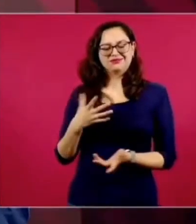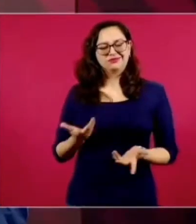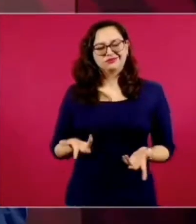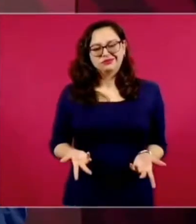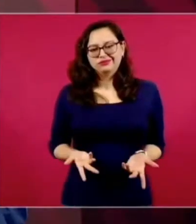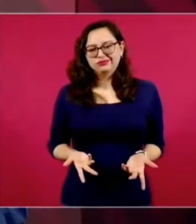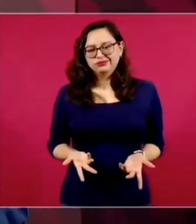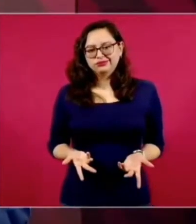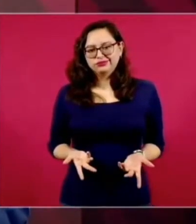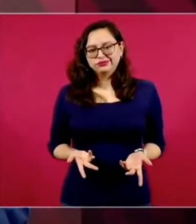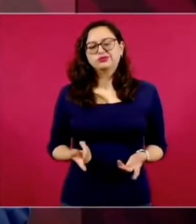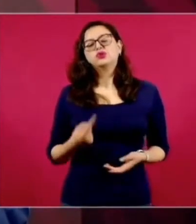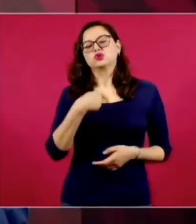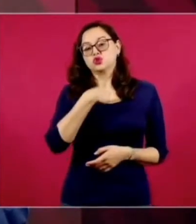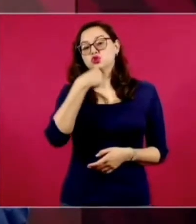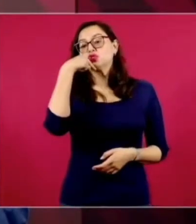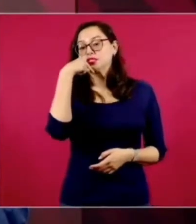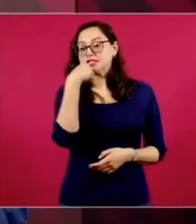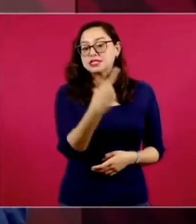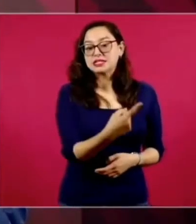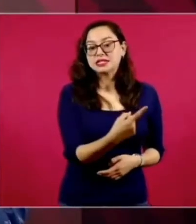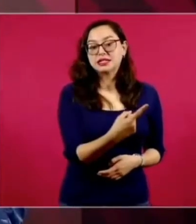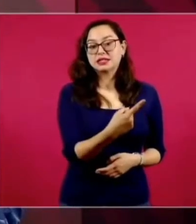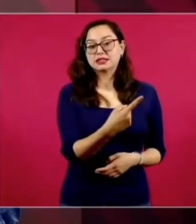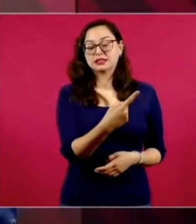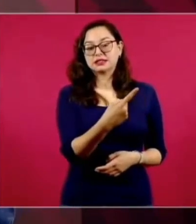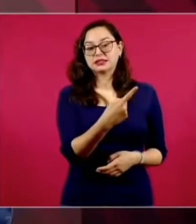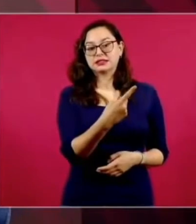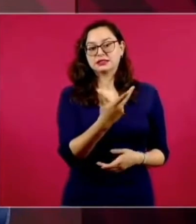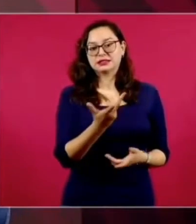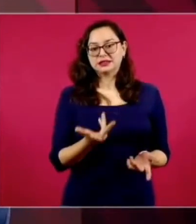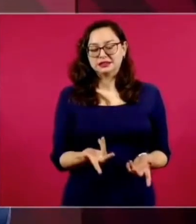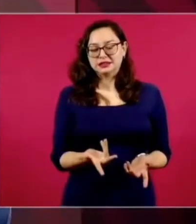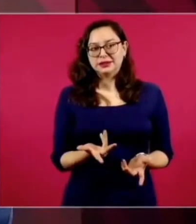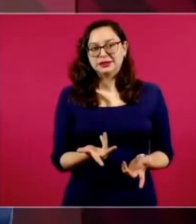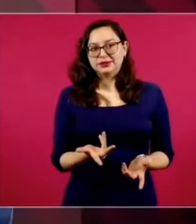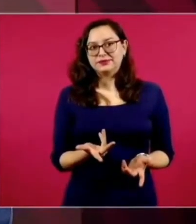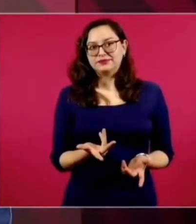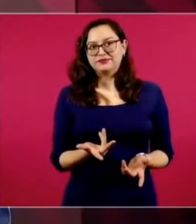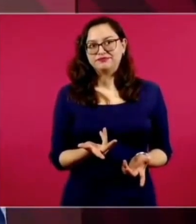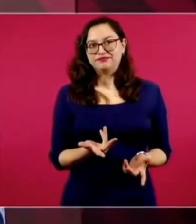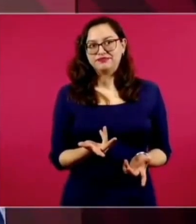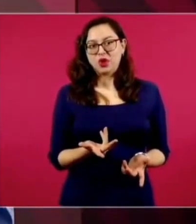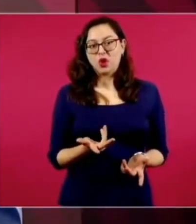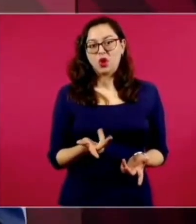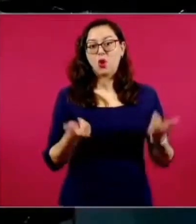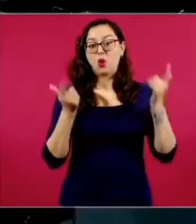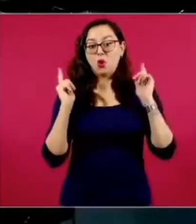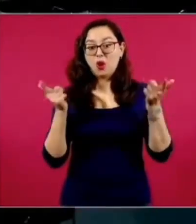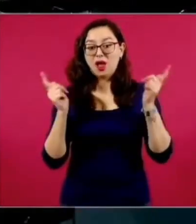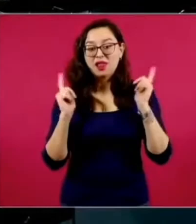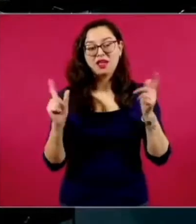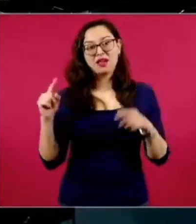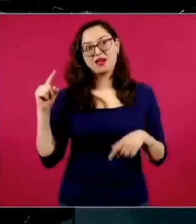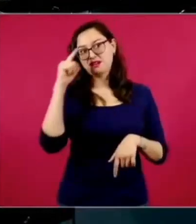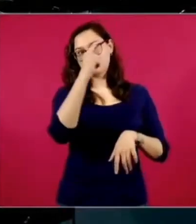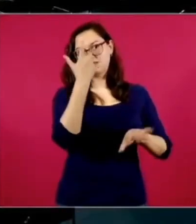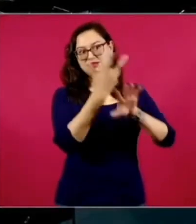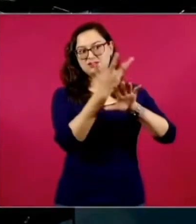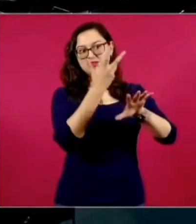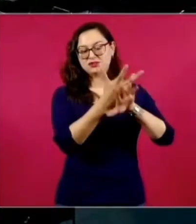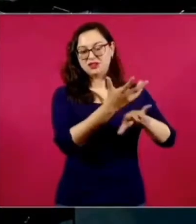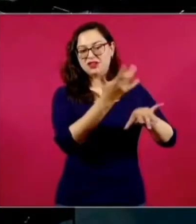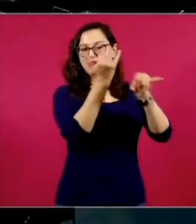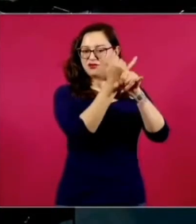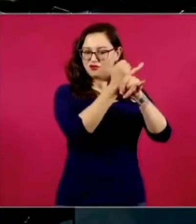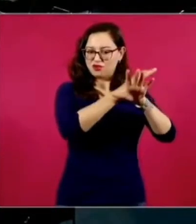Entonces decía yo que cuánto diera porque los mexicanos que están